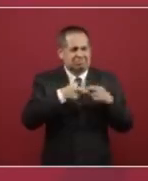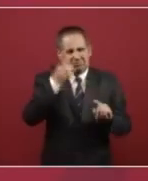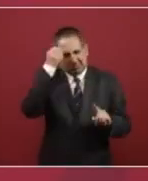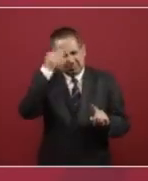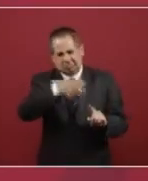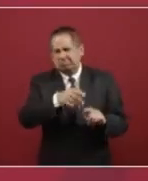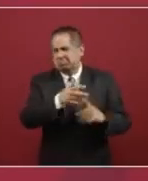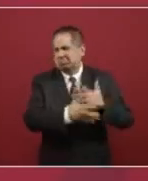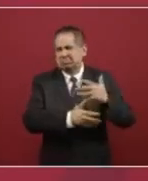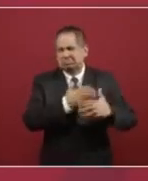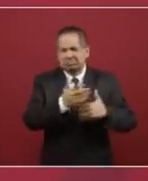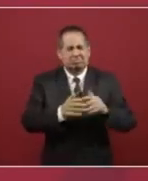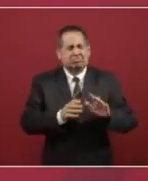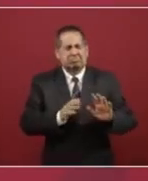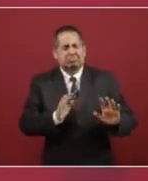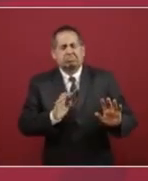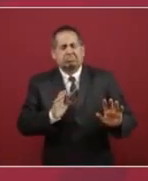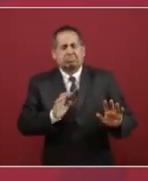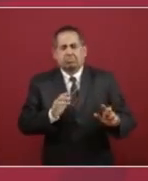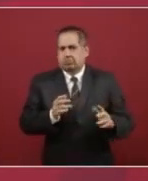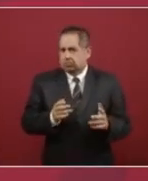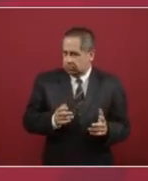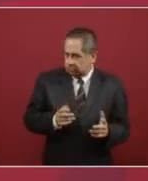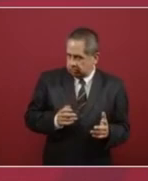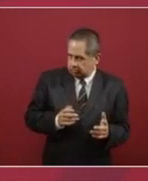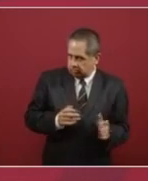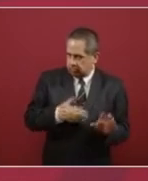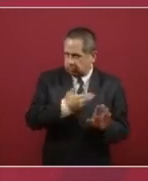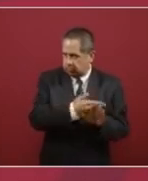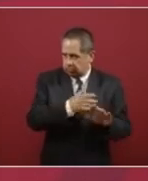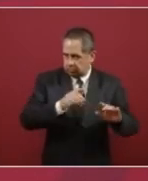gente acostumbrada a